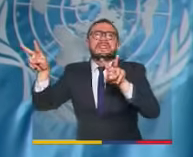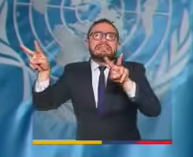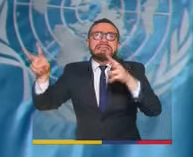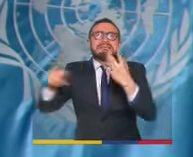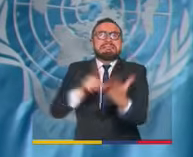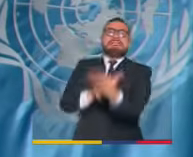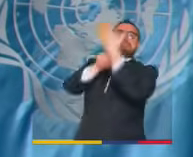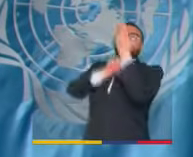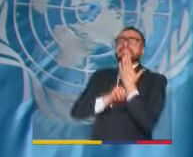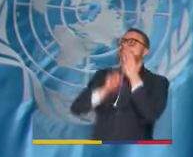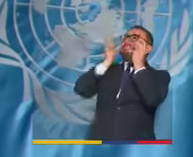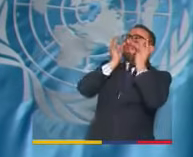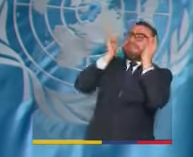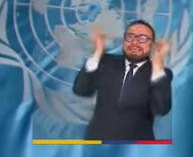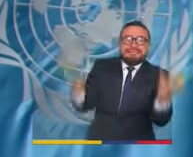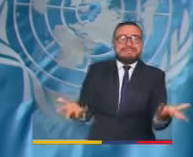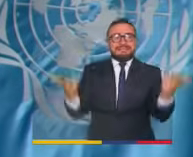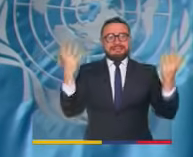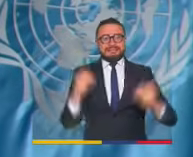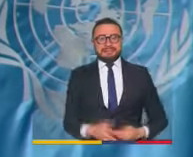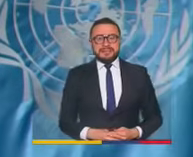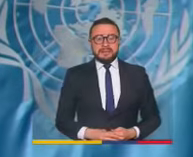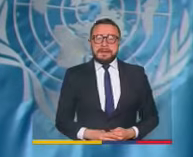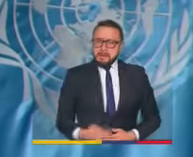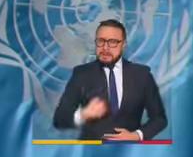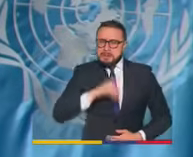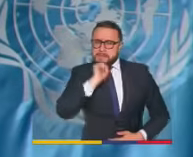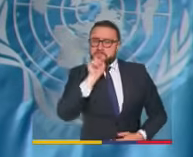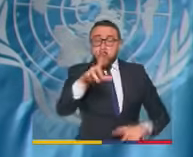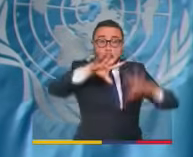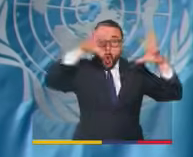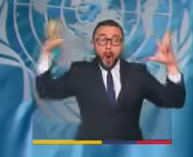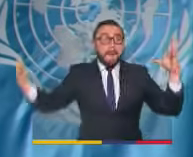¿qué afecta mayormente la vida en el planeta?